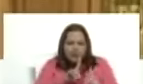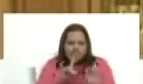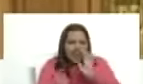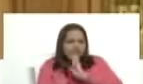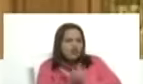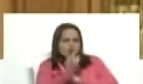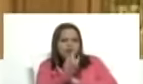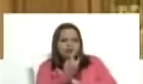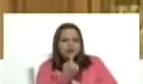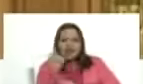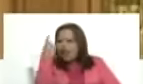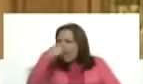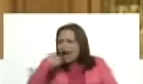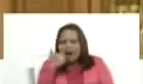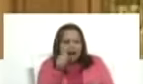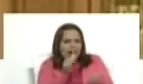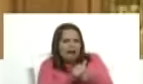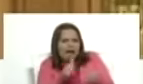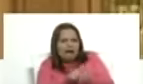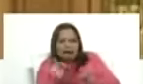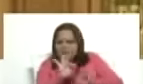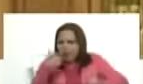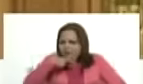Rapidito, sin vergüenza de ningún tipo.